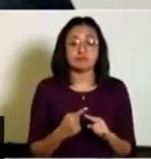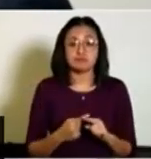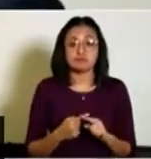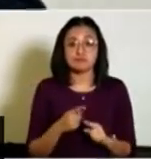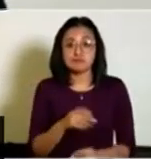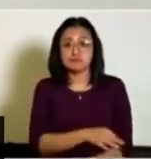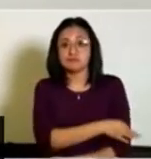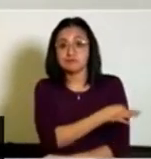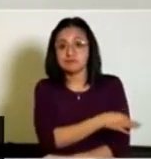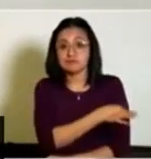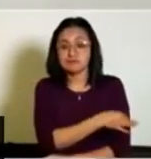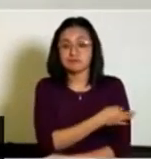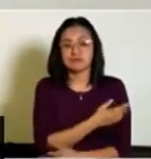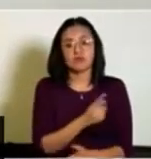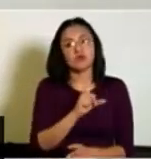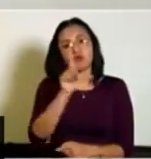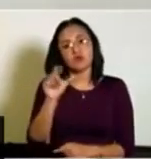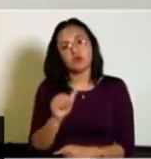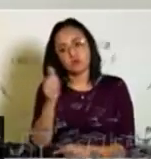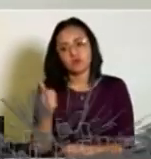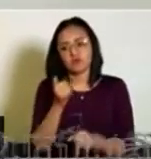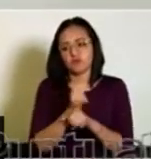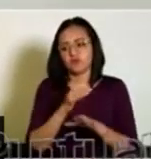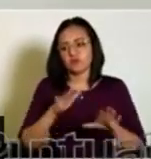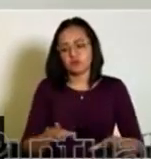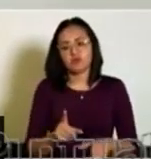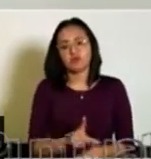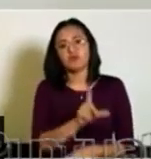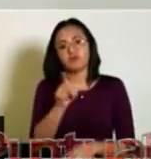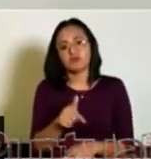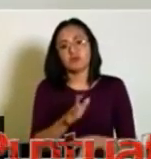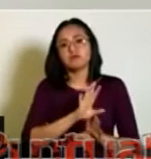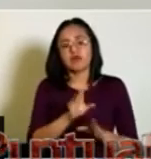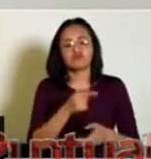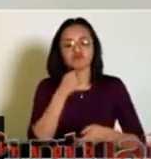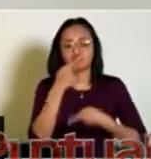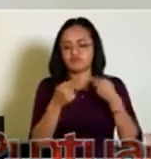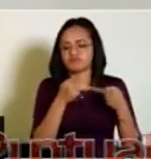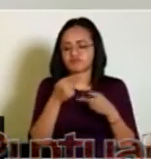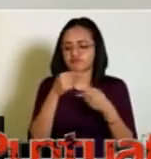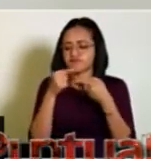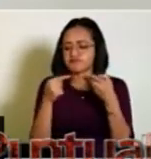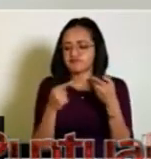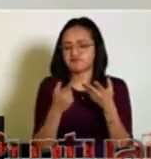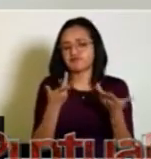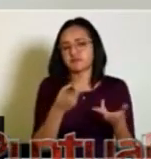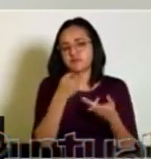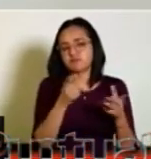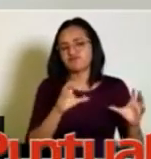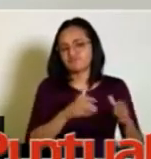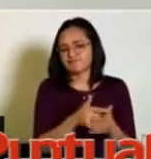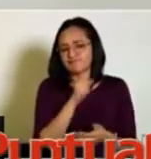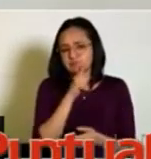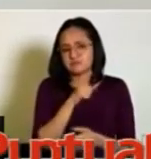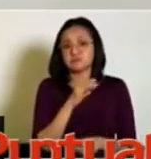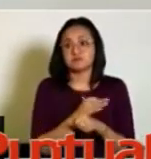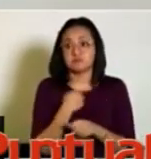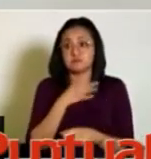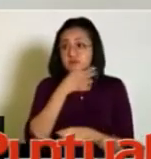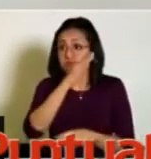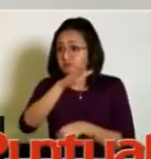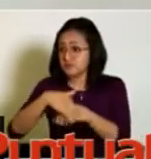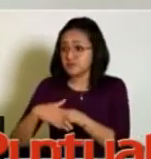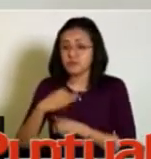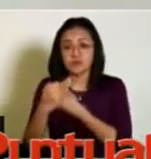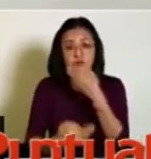de vacuna y lo demás son información que va a estar centralizada. Sí les quiero comentar a todos que